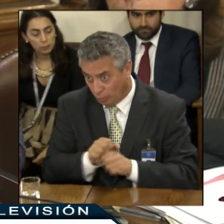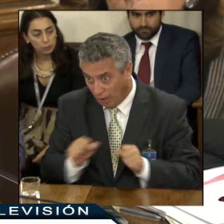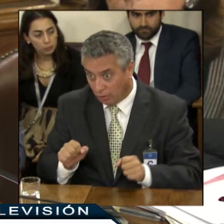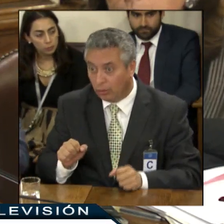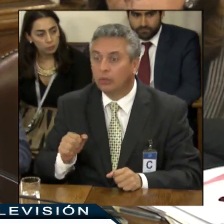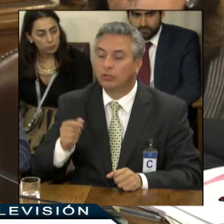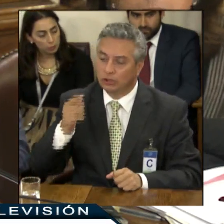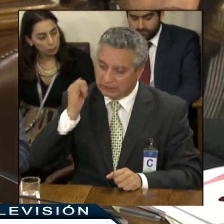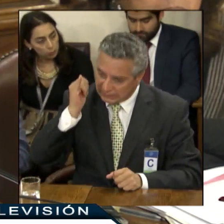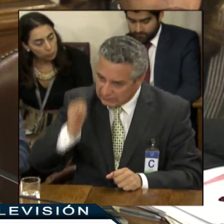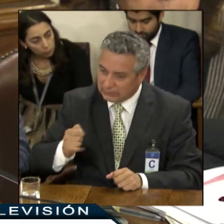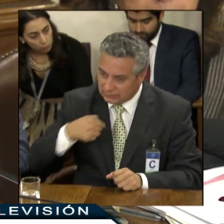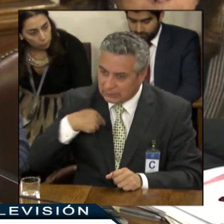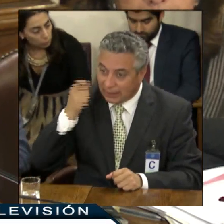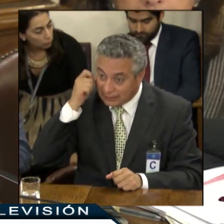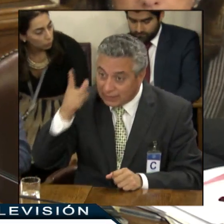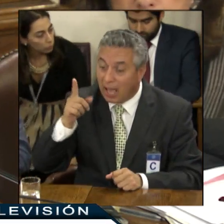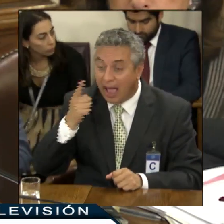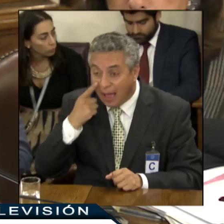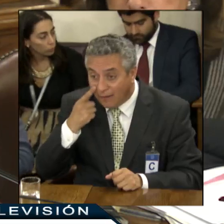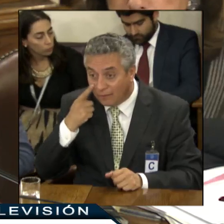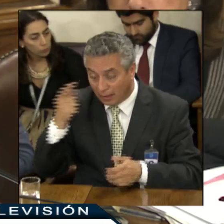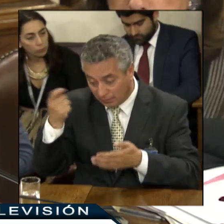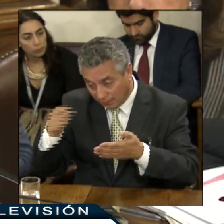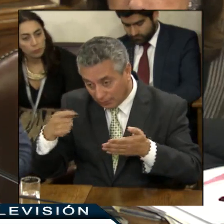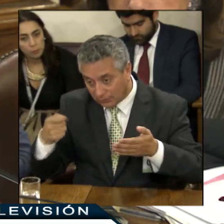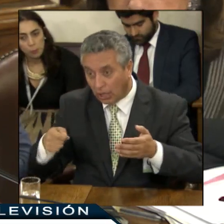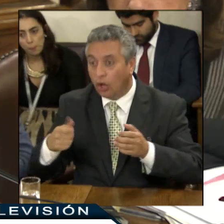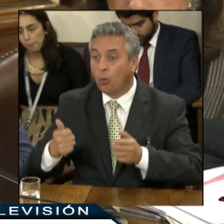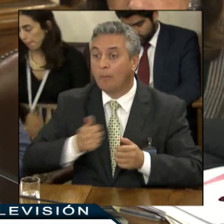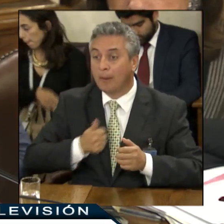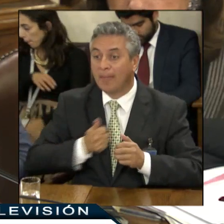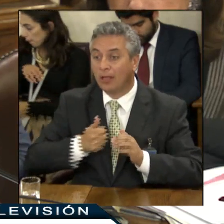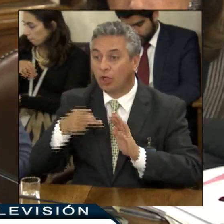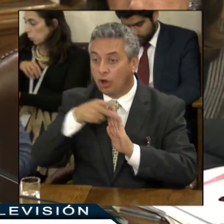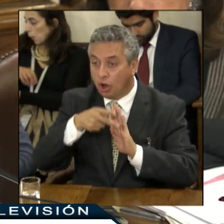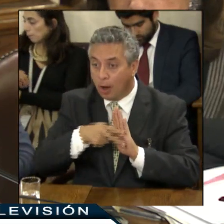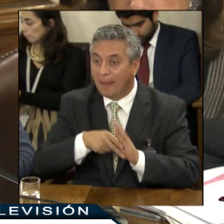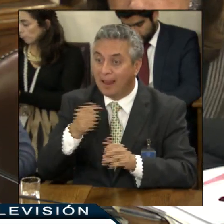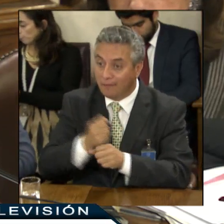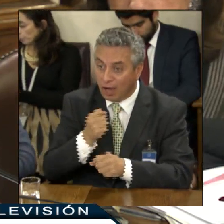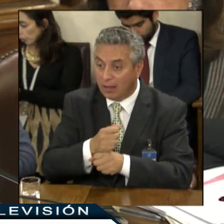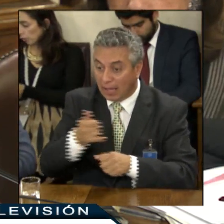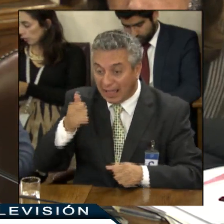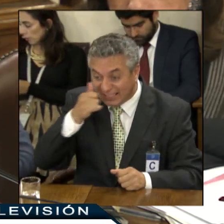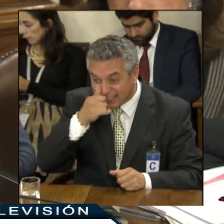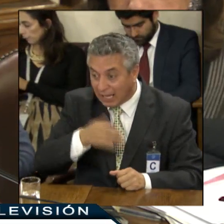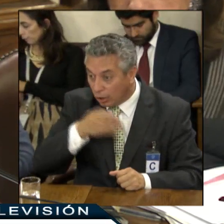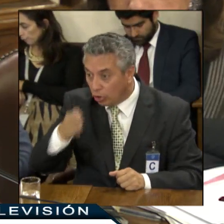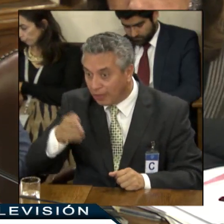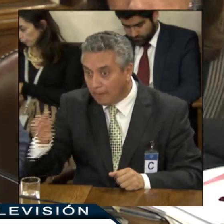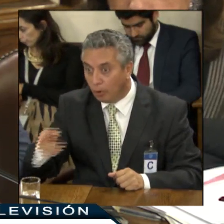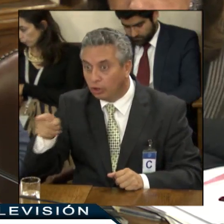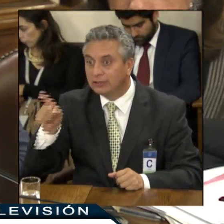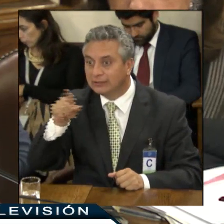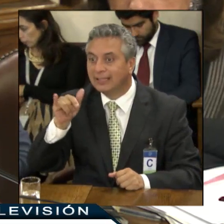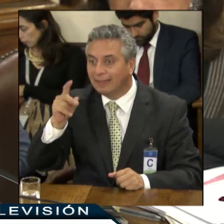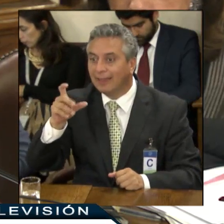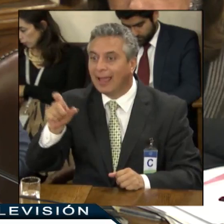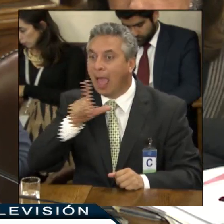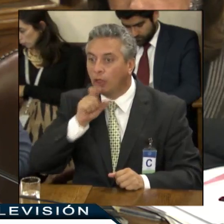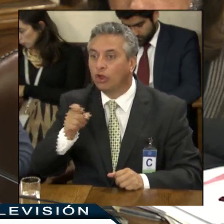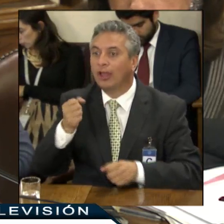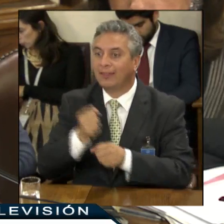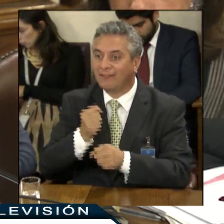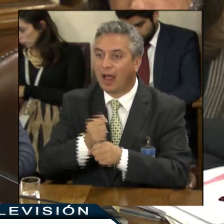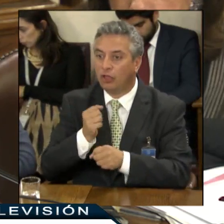que sí sé habrá que revisar el cumplimiento de las normas laborales que cada cierto tiempo los sindicatos de trabajadores se hab